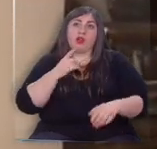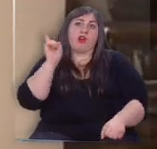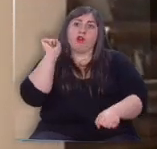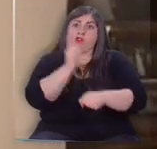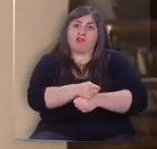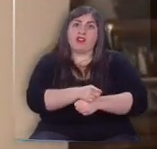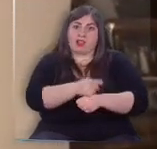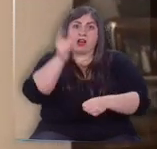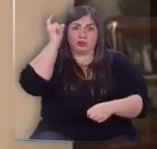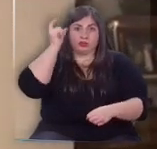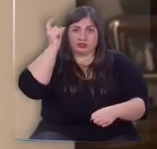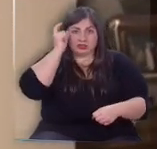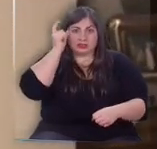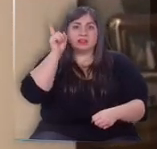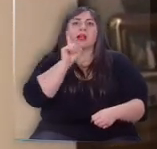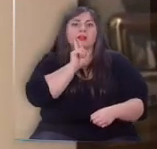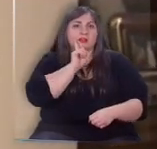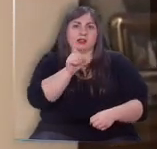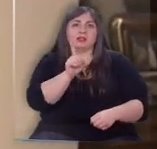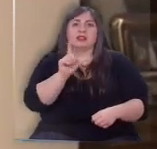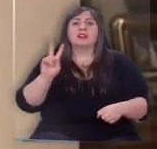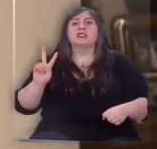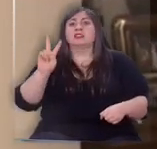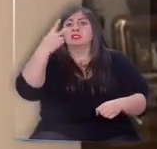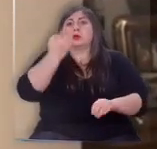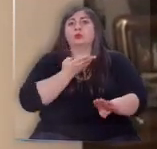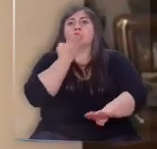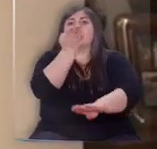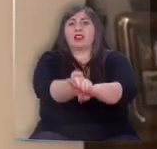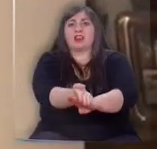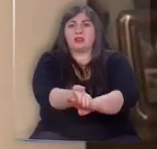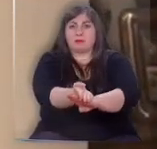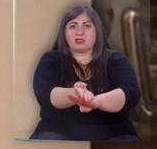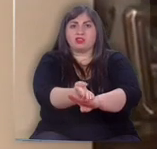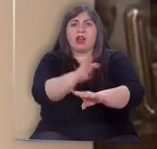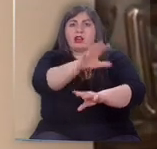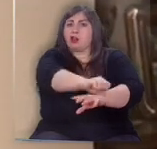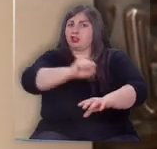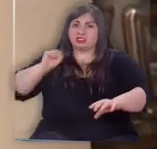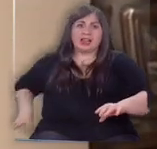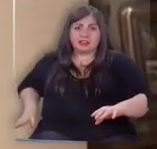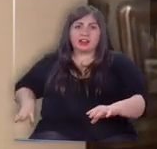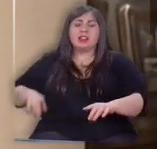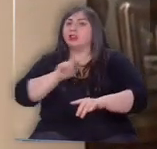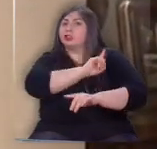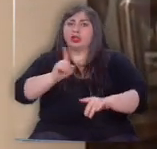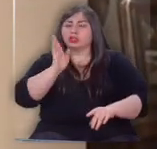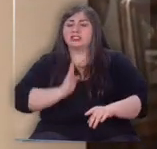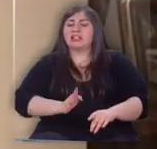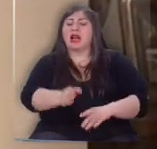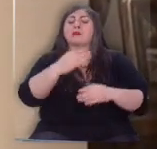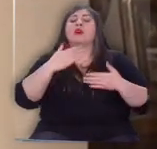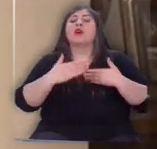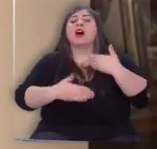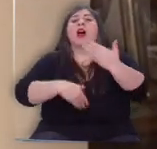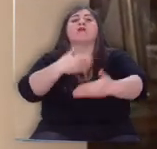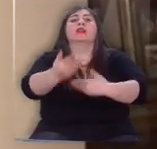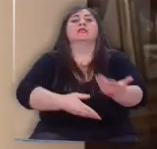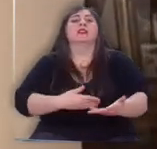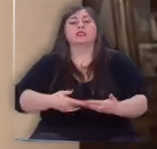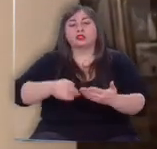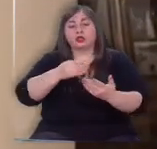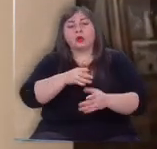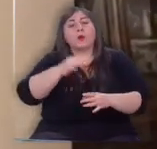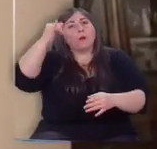en conciencia a quienes han presentado un segundo requerimiento a que lo retiren para que no sigamos postergando un indulto que